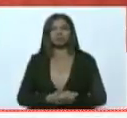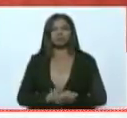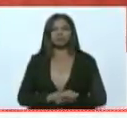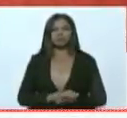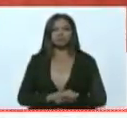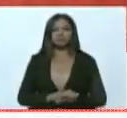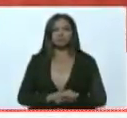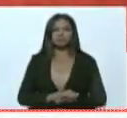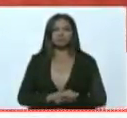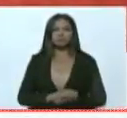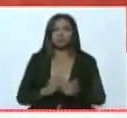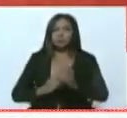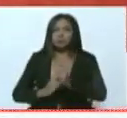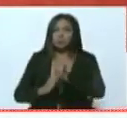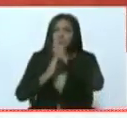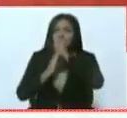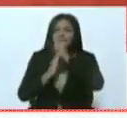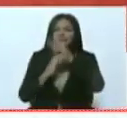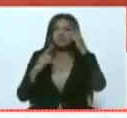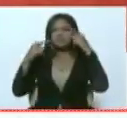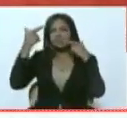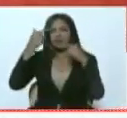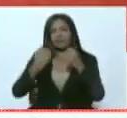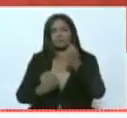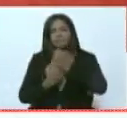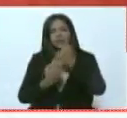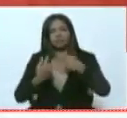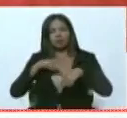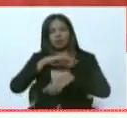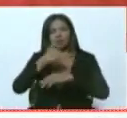del comandante Chávez en base a un proyecto de país.